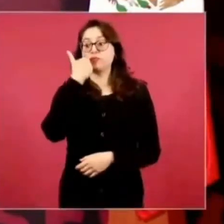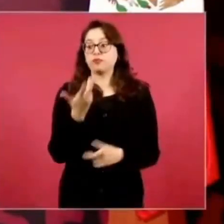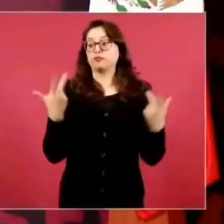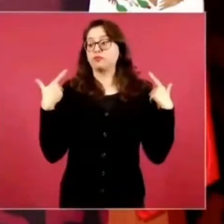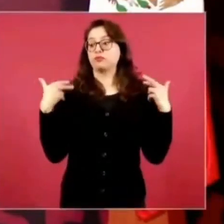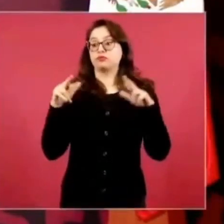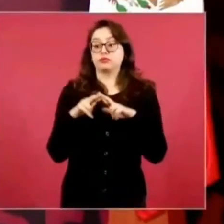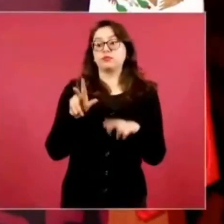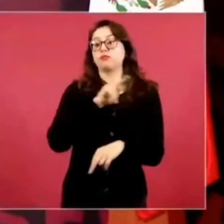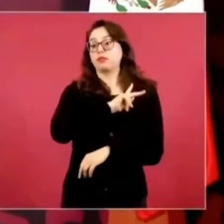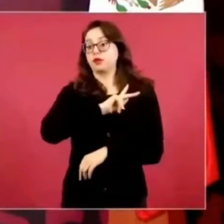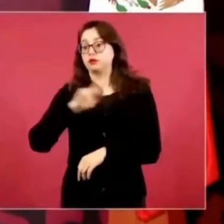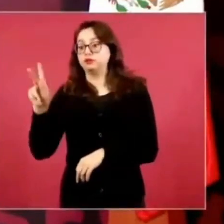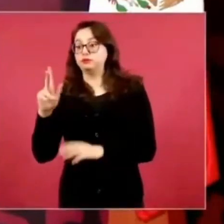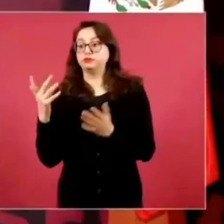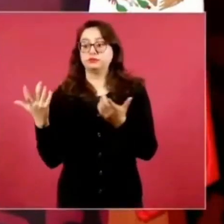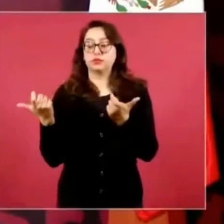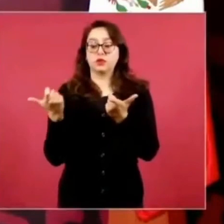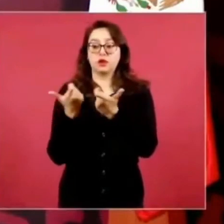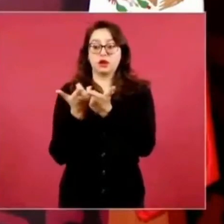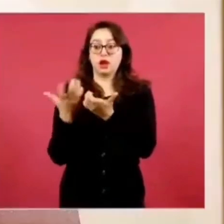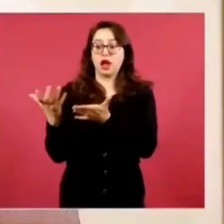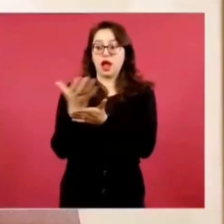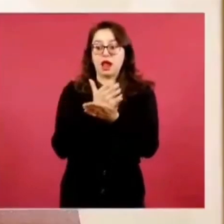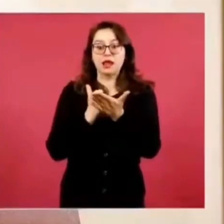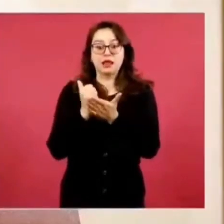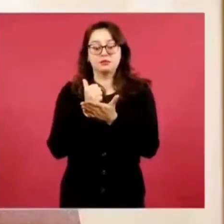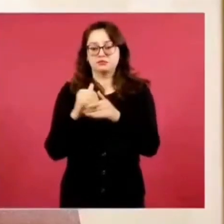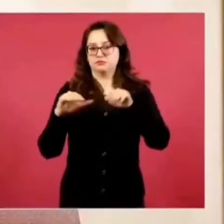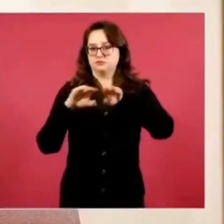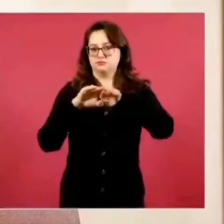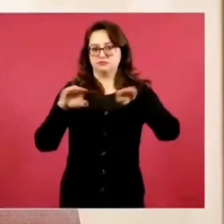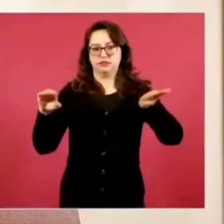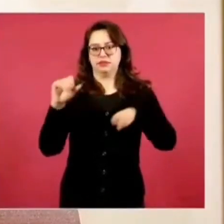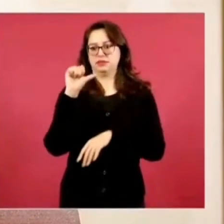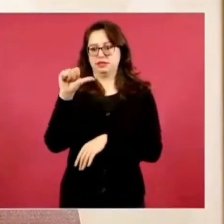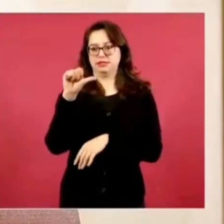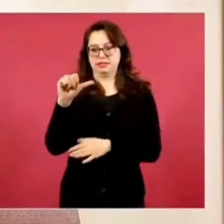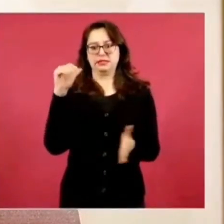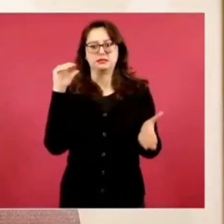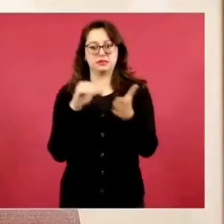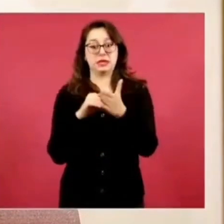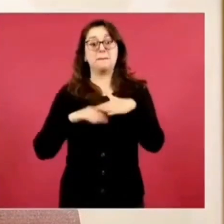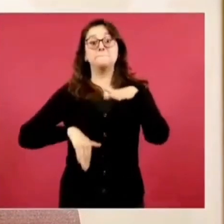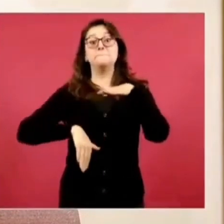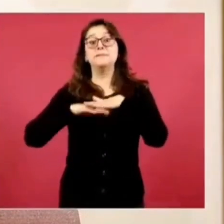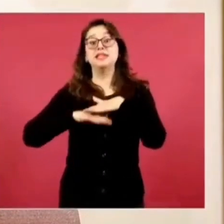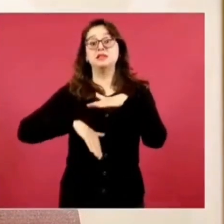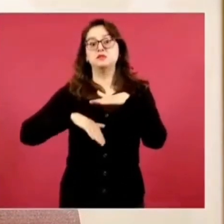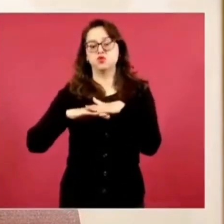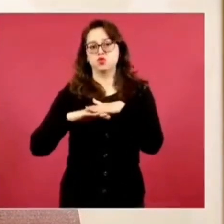eso ya lo estamos haciendo en la práctica, en los hechos.